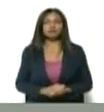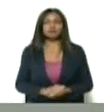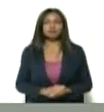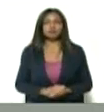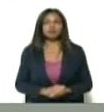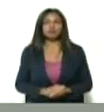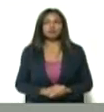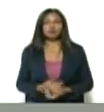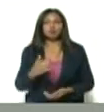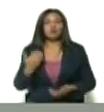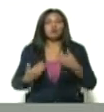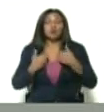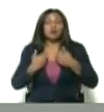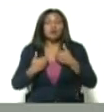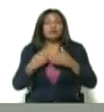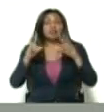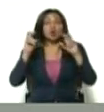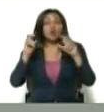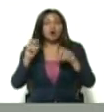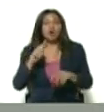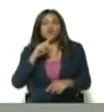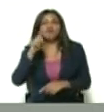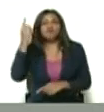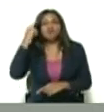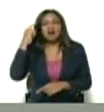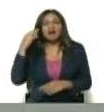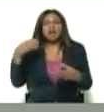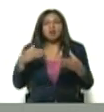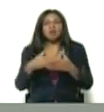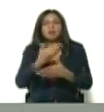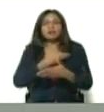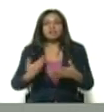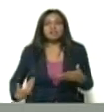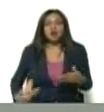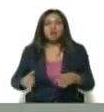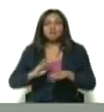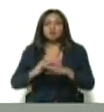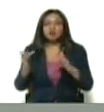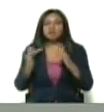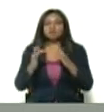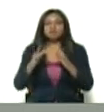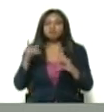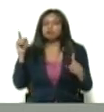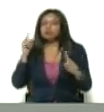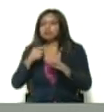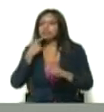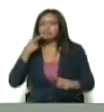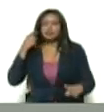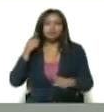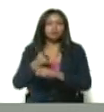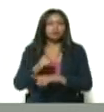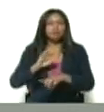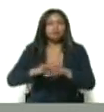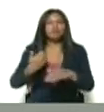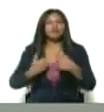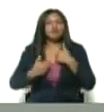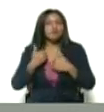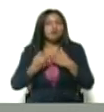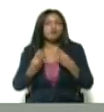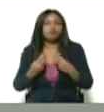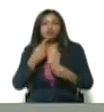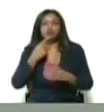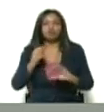Me preocupa de los casos nuevos y ya sabe la comisión presidencial porque se lo transmití de manera inmediata. Me preocupa y así lo